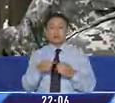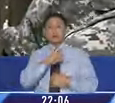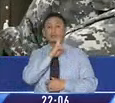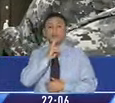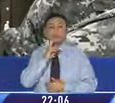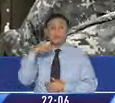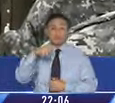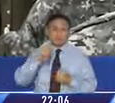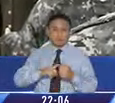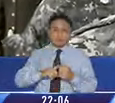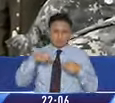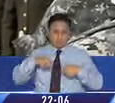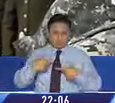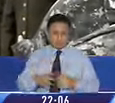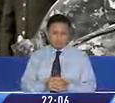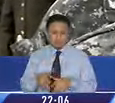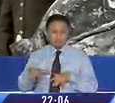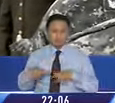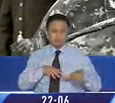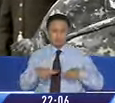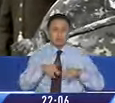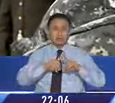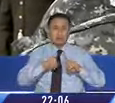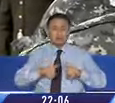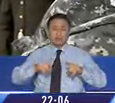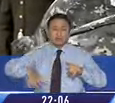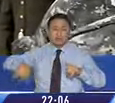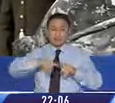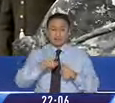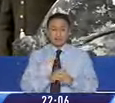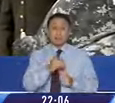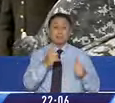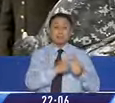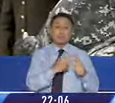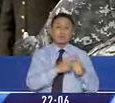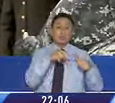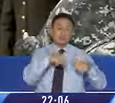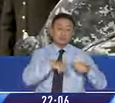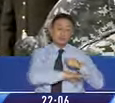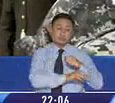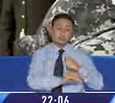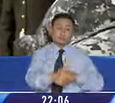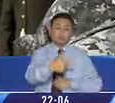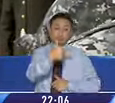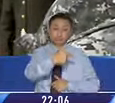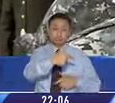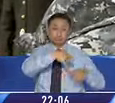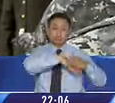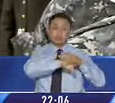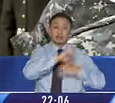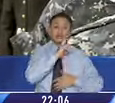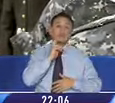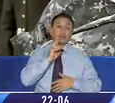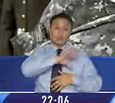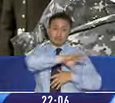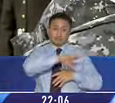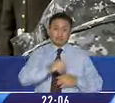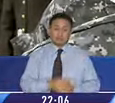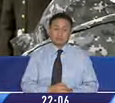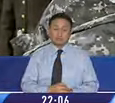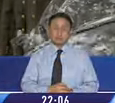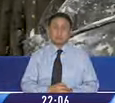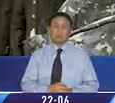aquí de Quito. Se está trabajando en varios ejes. Uno de ellos justamente son los asaltos y robos que se están suscitando en estas